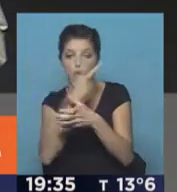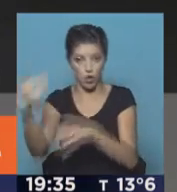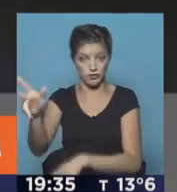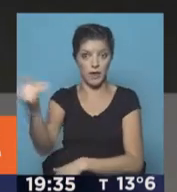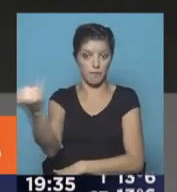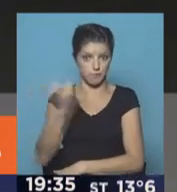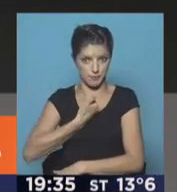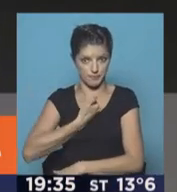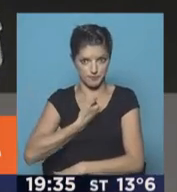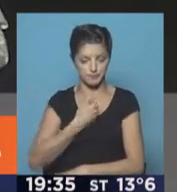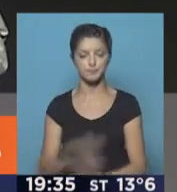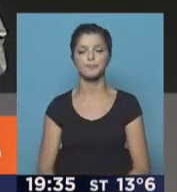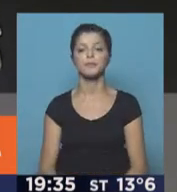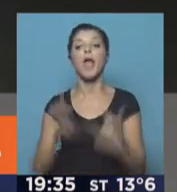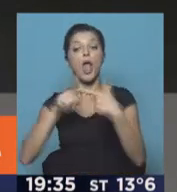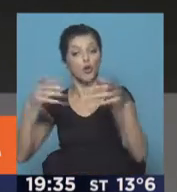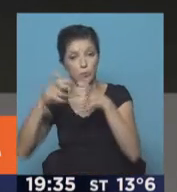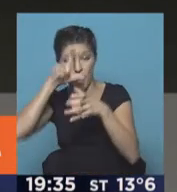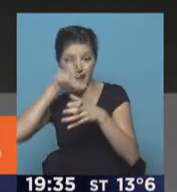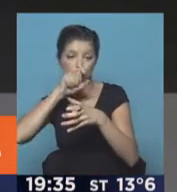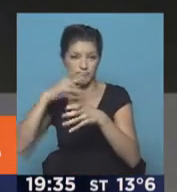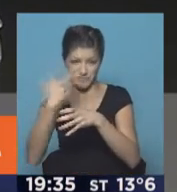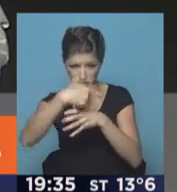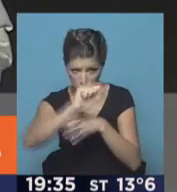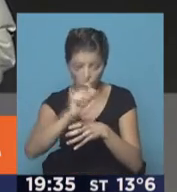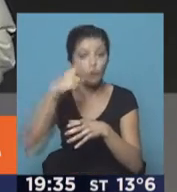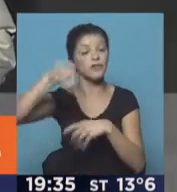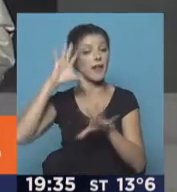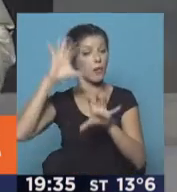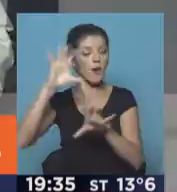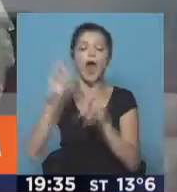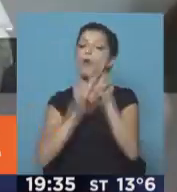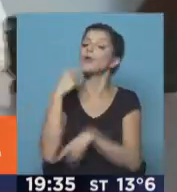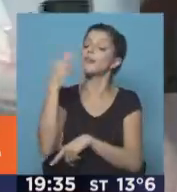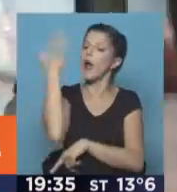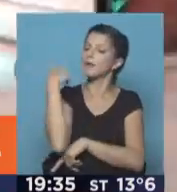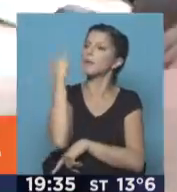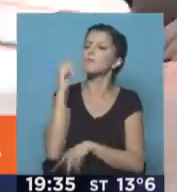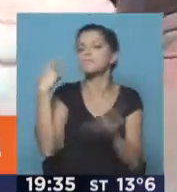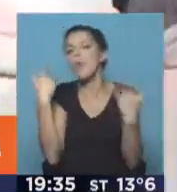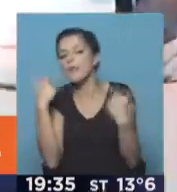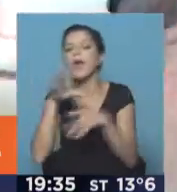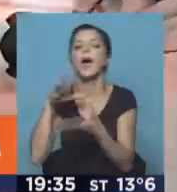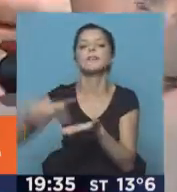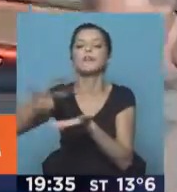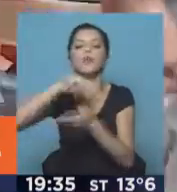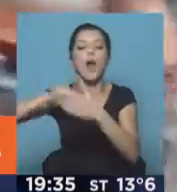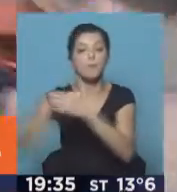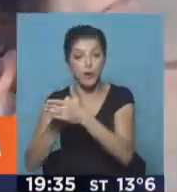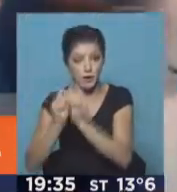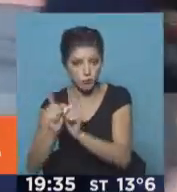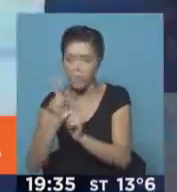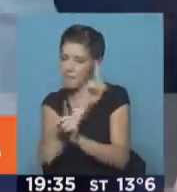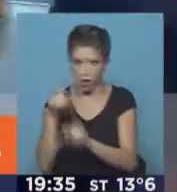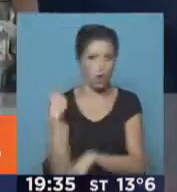lo trasladaron. Porque recordemos que se hablaba que quedaría en Moreno, pero no fue trasladado a la Alcaldía.